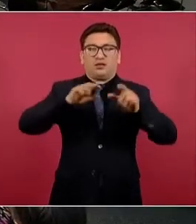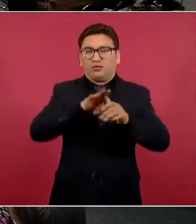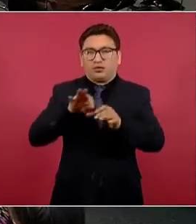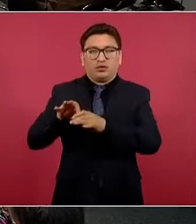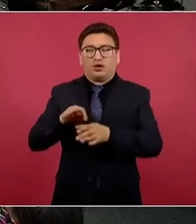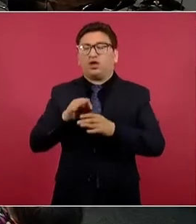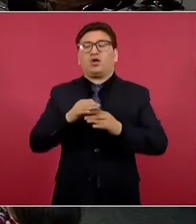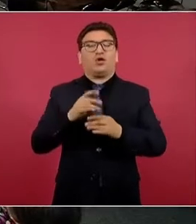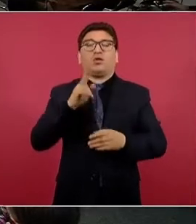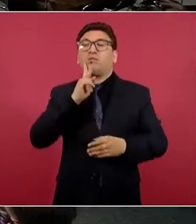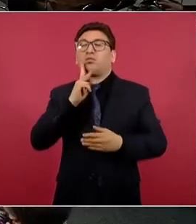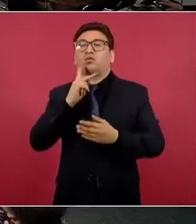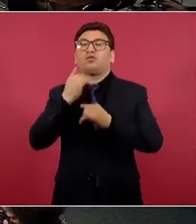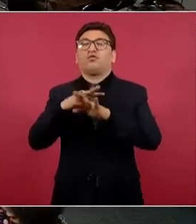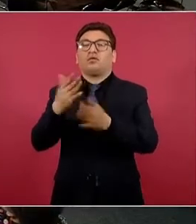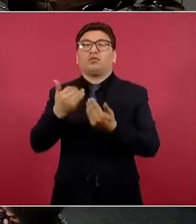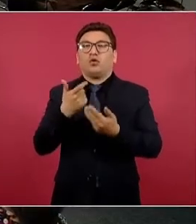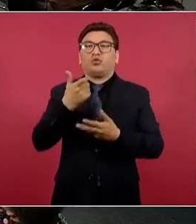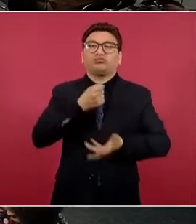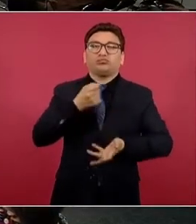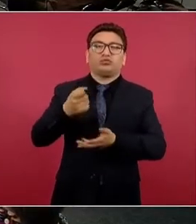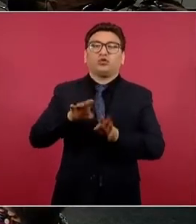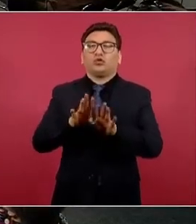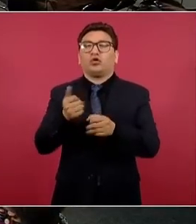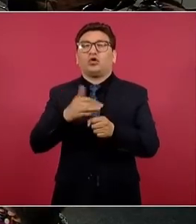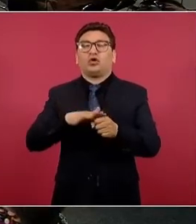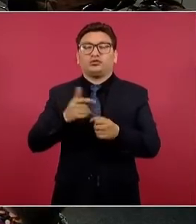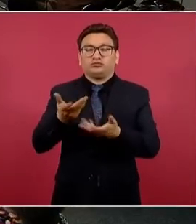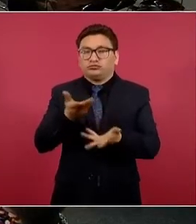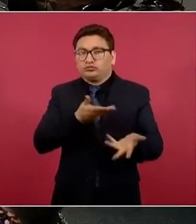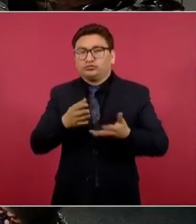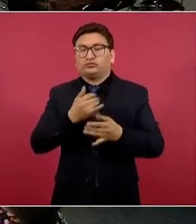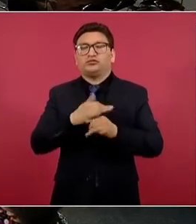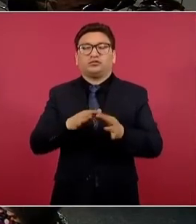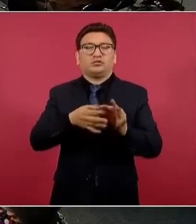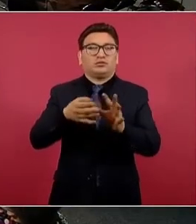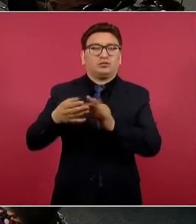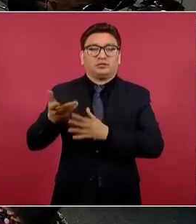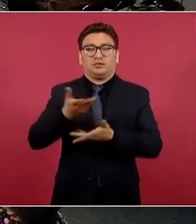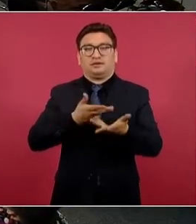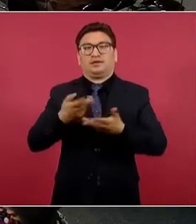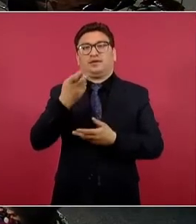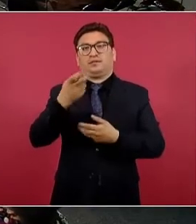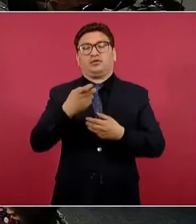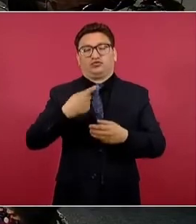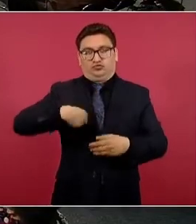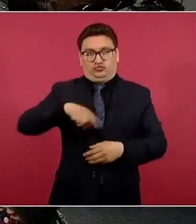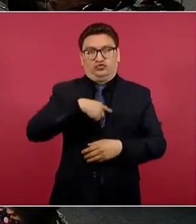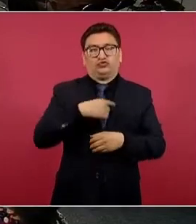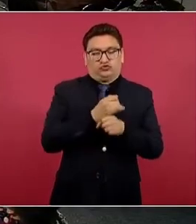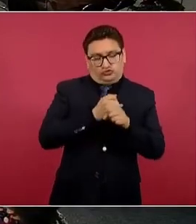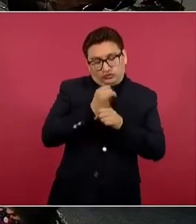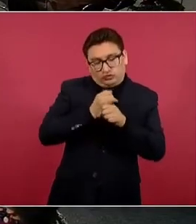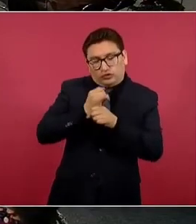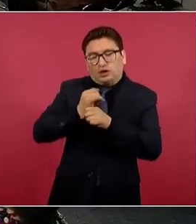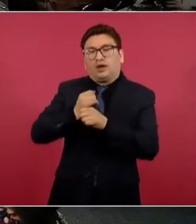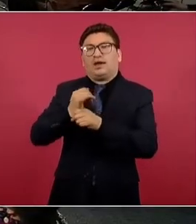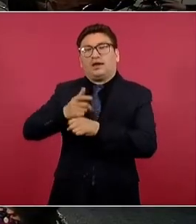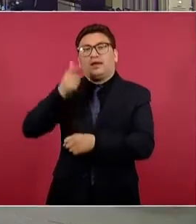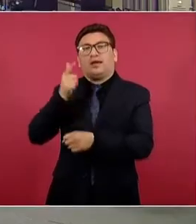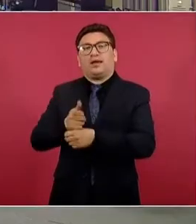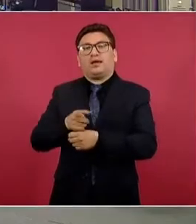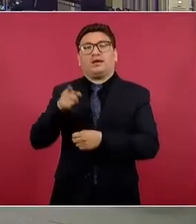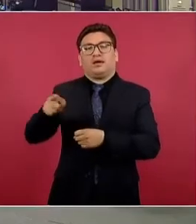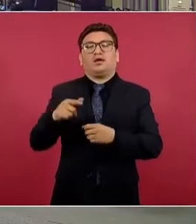y reorientar el gasto en esta institución. En contralínea, presidente, hemos revelado que